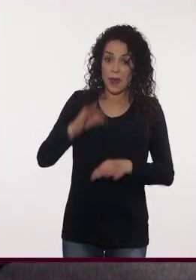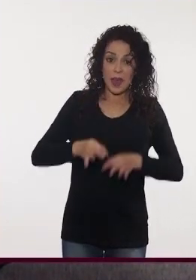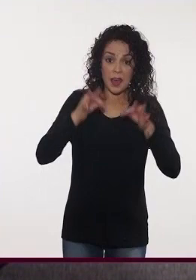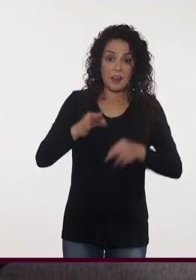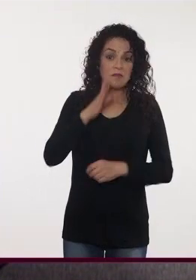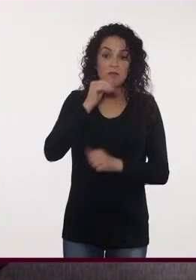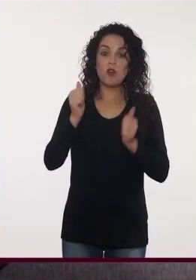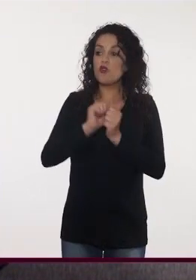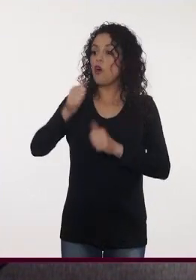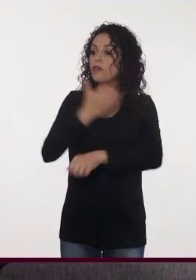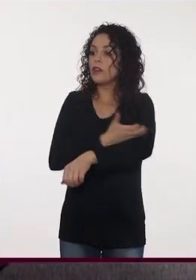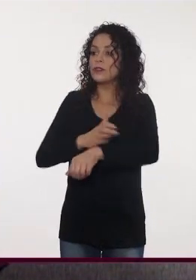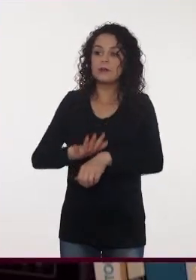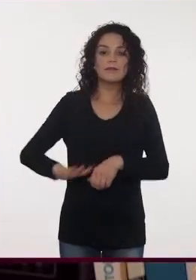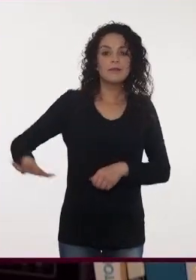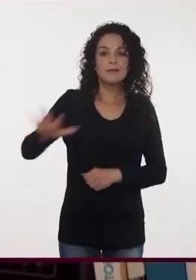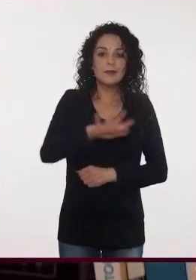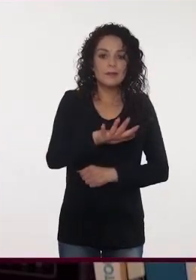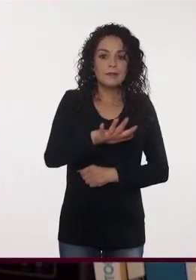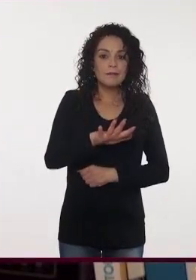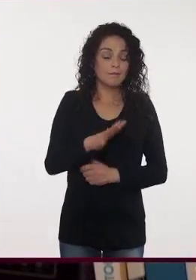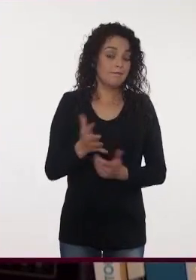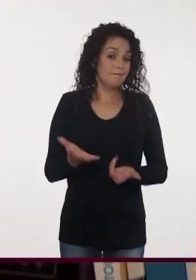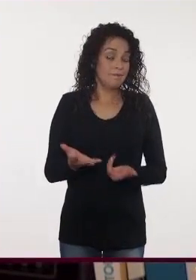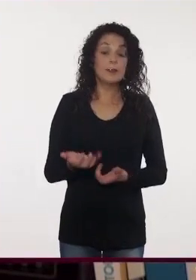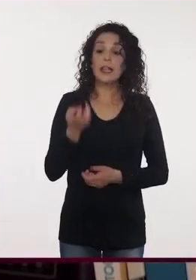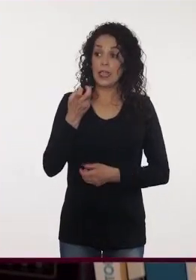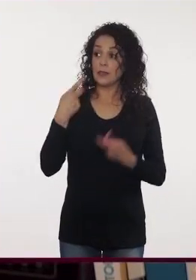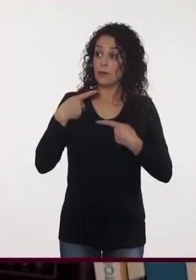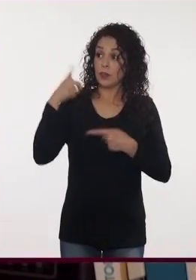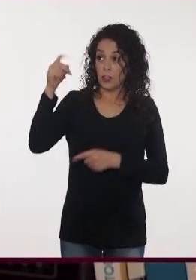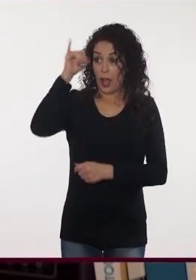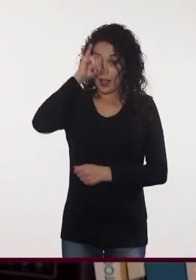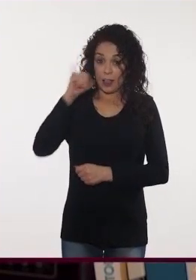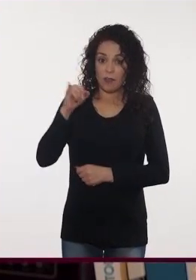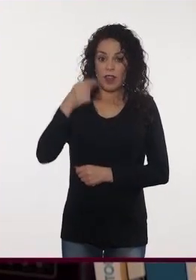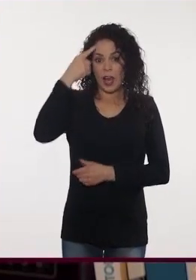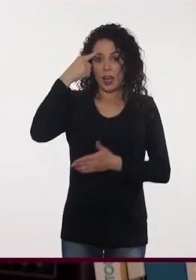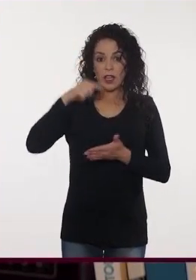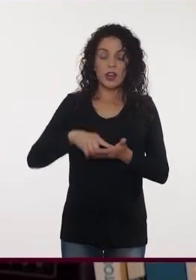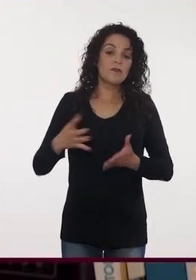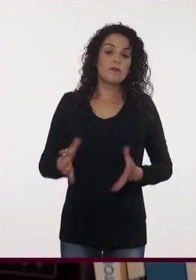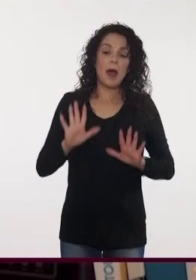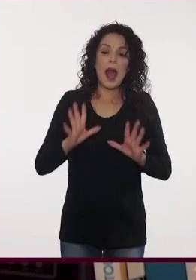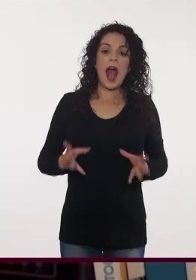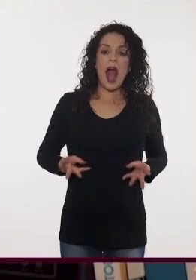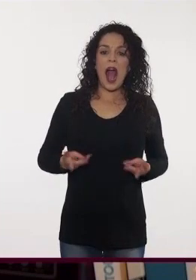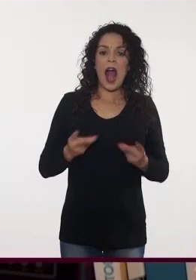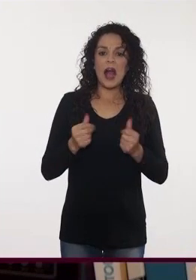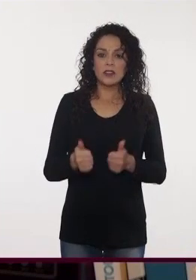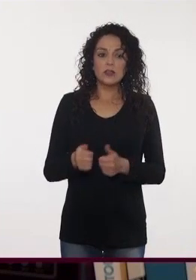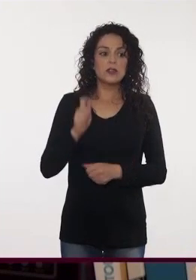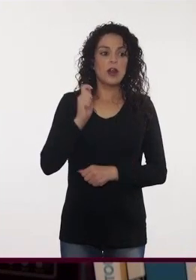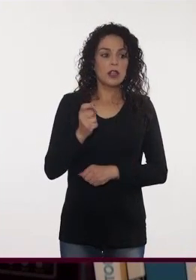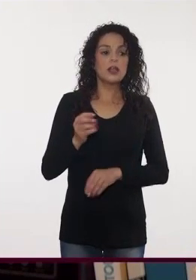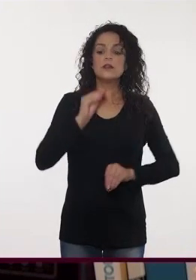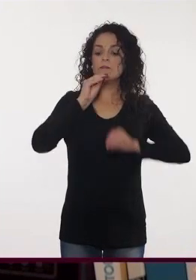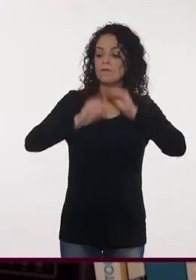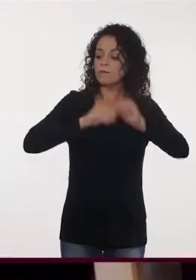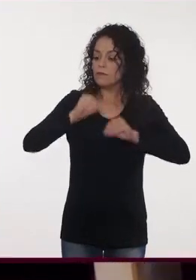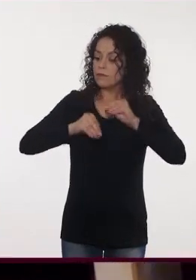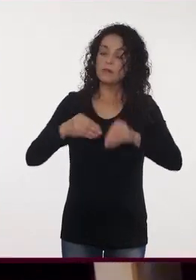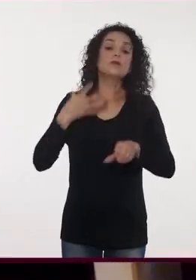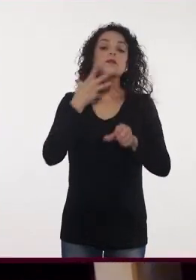con el resto de los trabajadores. Muchos empleadores consideran como gastos innecesarios la adecuación de las